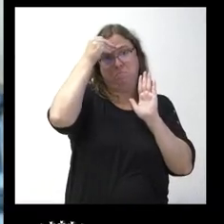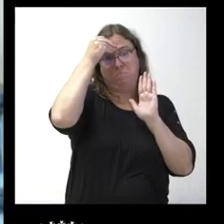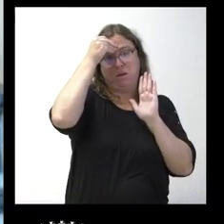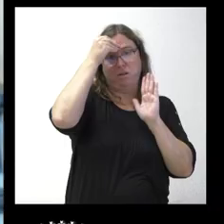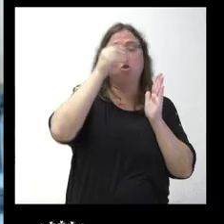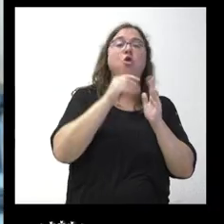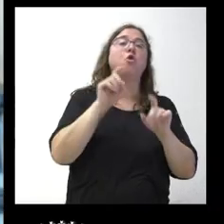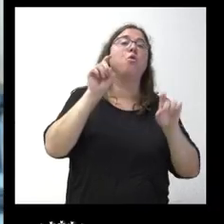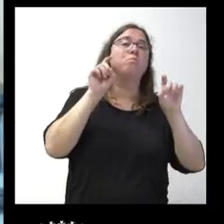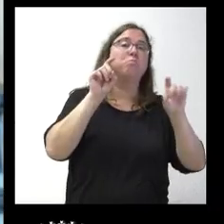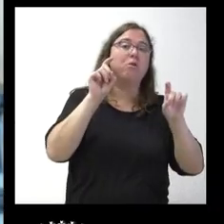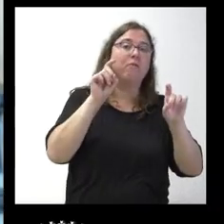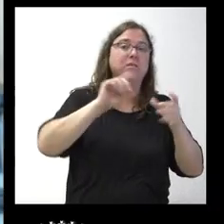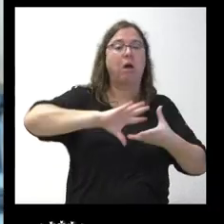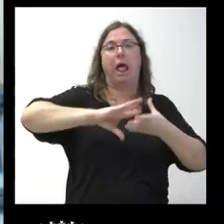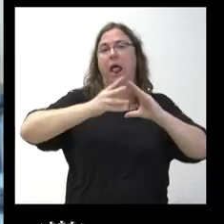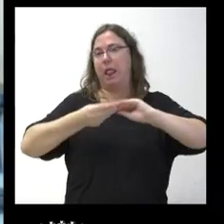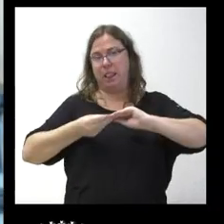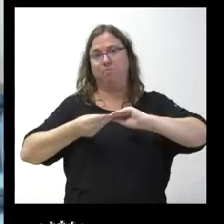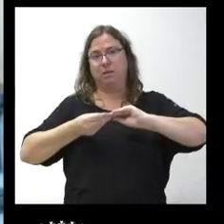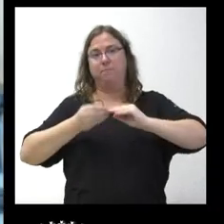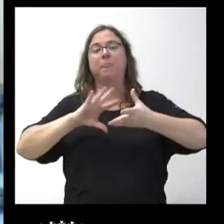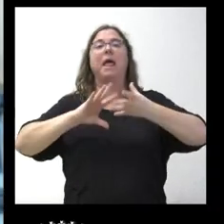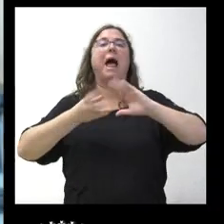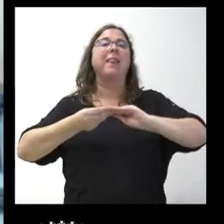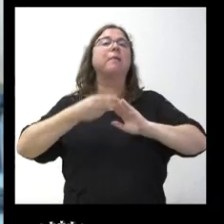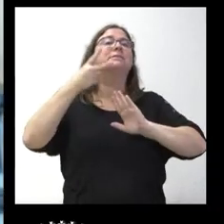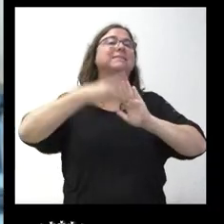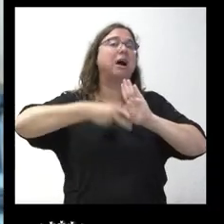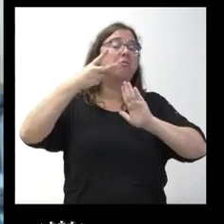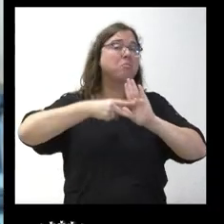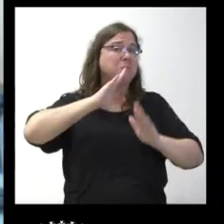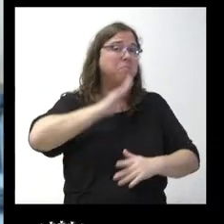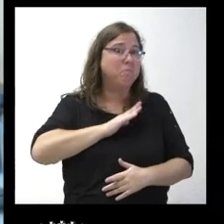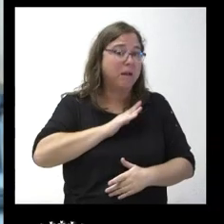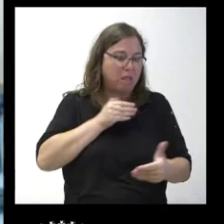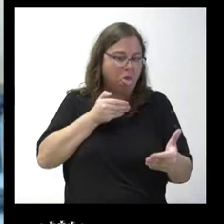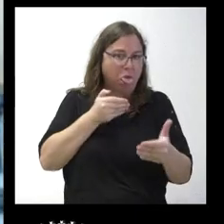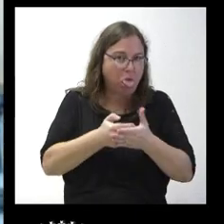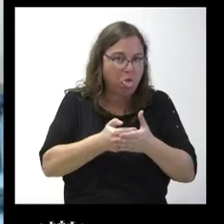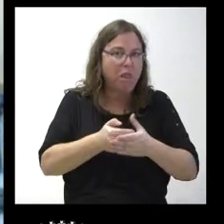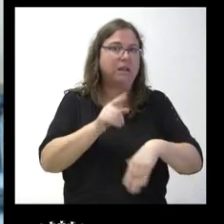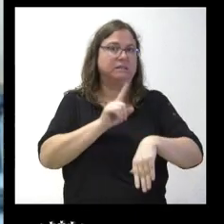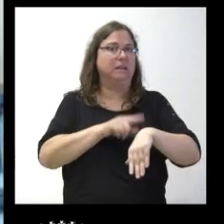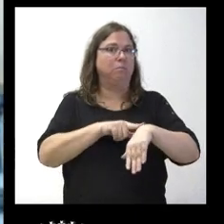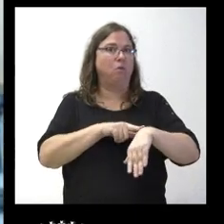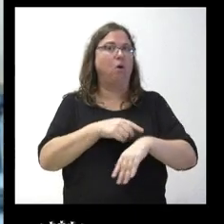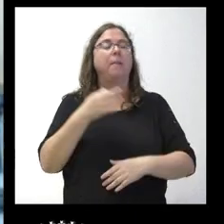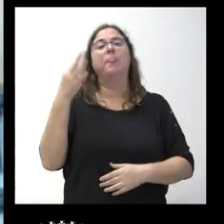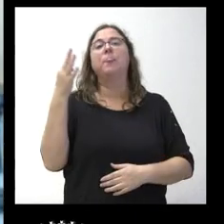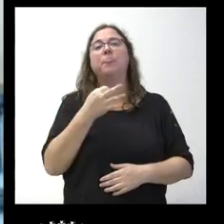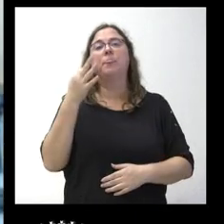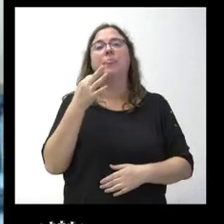los contenidos se tendrán Que adaptar a esas a esas normas no no le parece que les ha pillado un poco el toro y sería conveniente